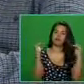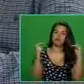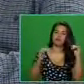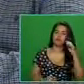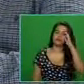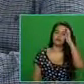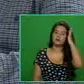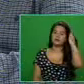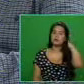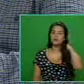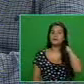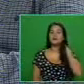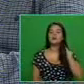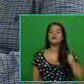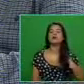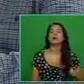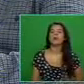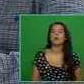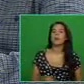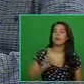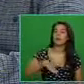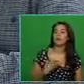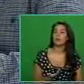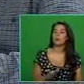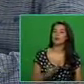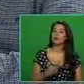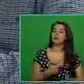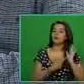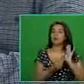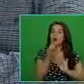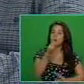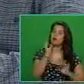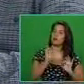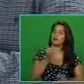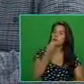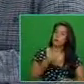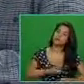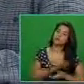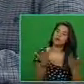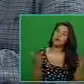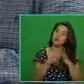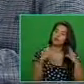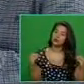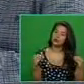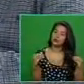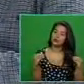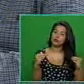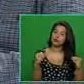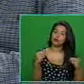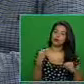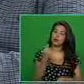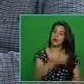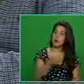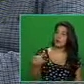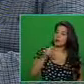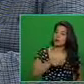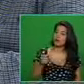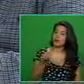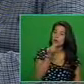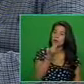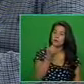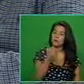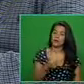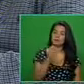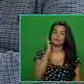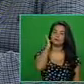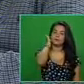Y poder llevar la comida en mejores condiciones a la mesa de cada uno de nosotros, pues. Precisamente el